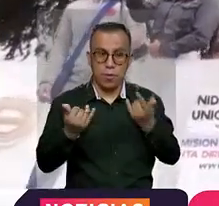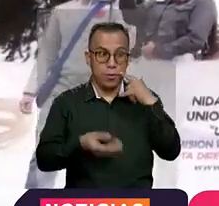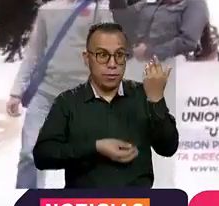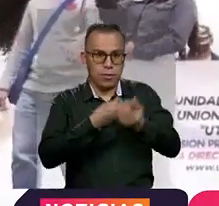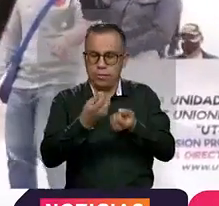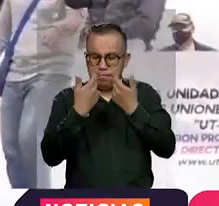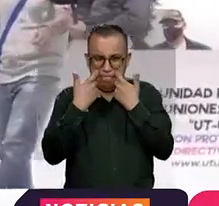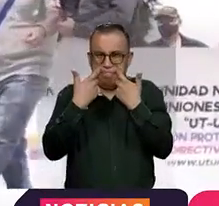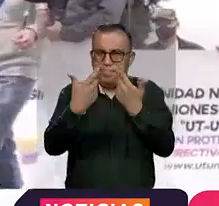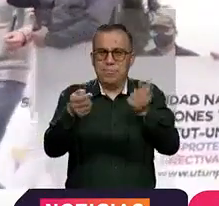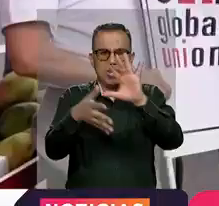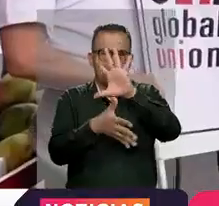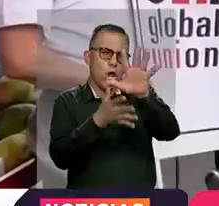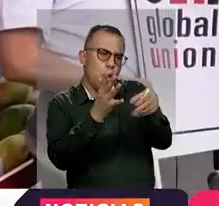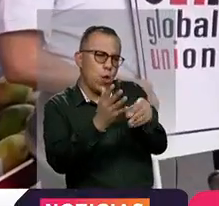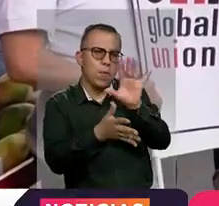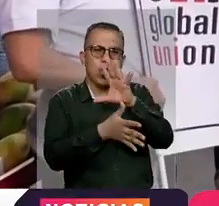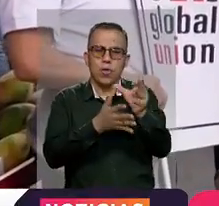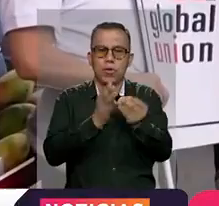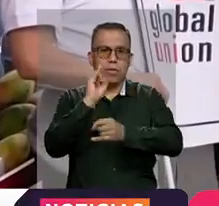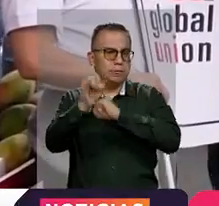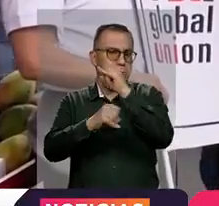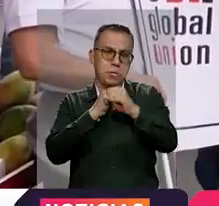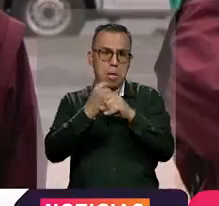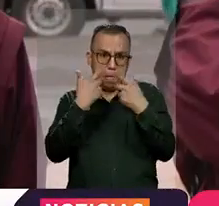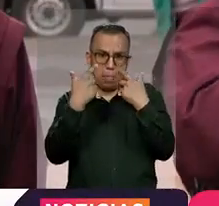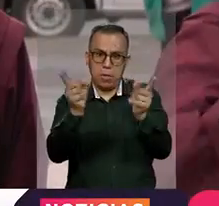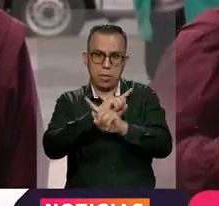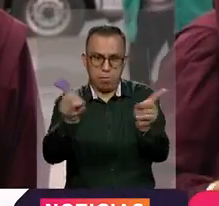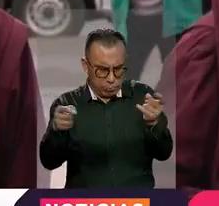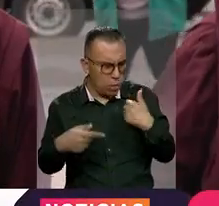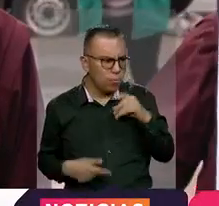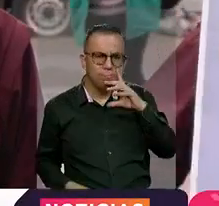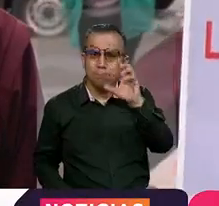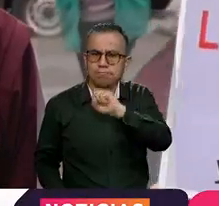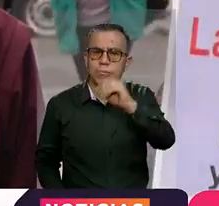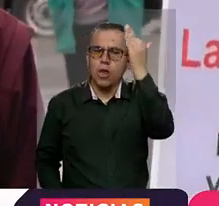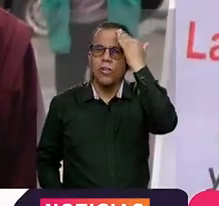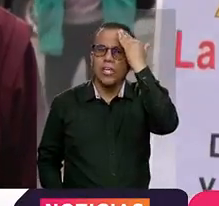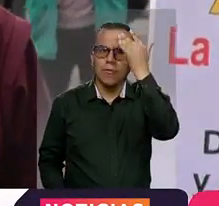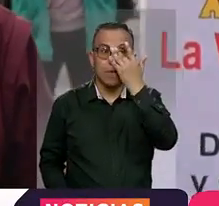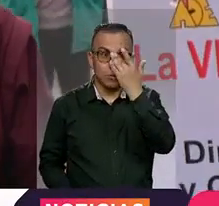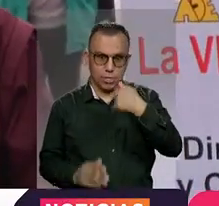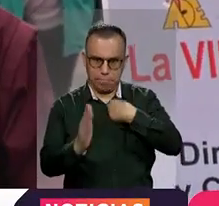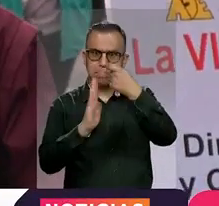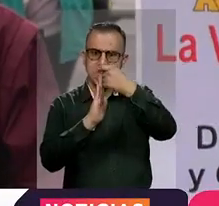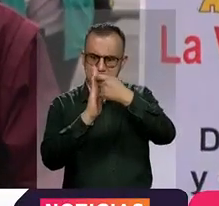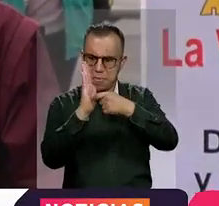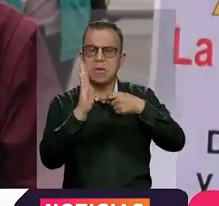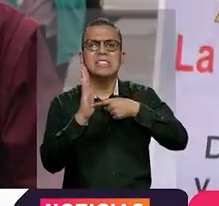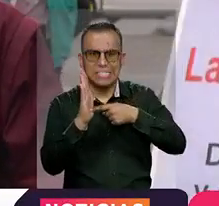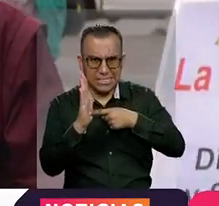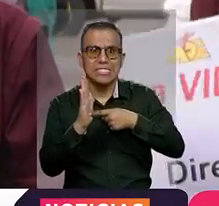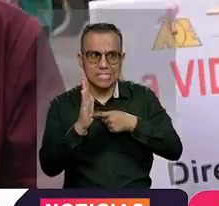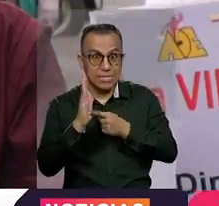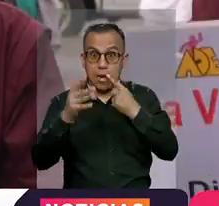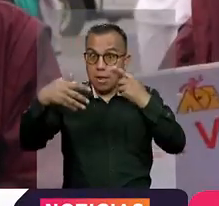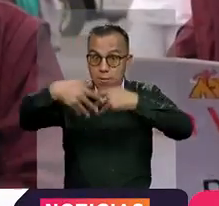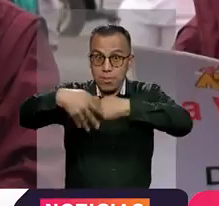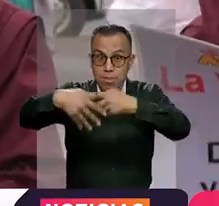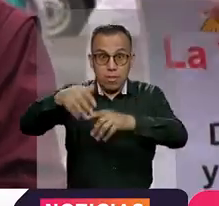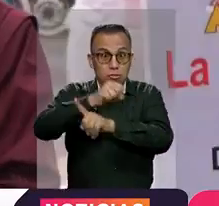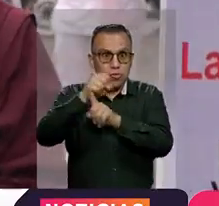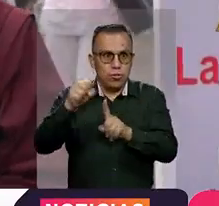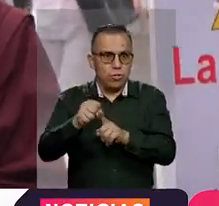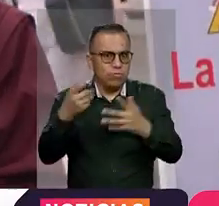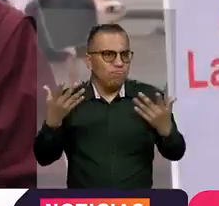le sorprende las conclusiones del organismo internacional. Era lo que esperábamos, donde señala que efectivamente la protesta social